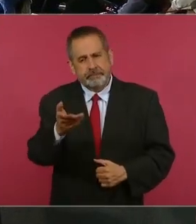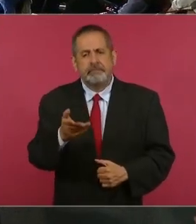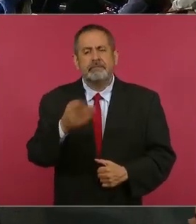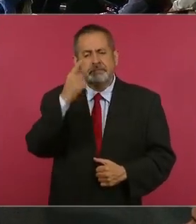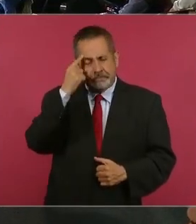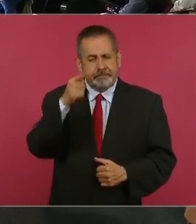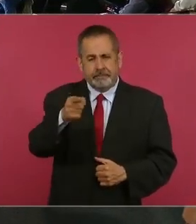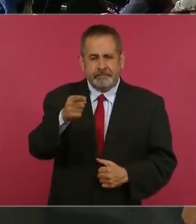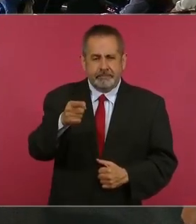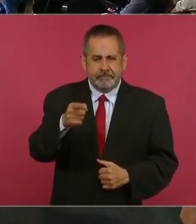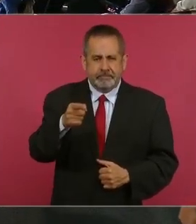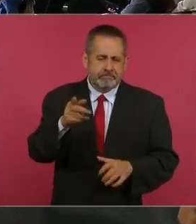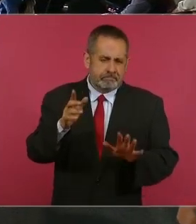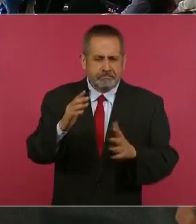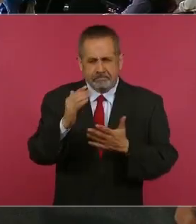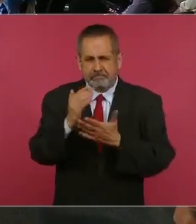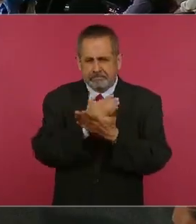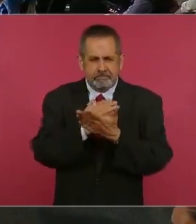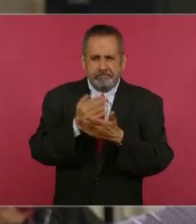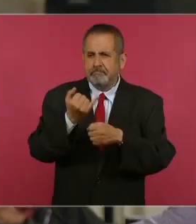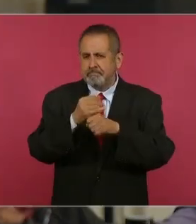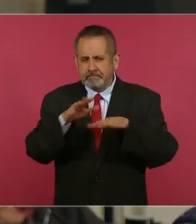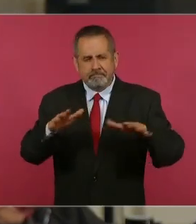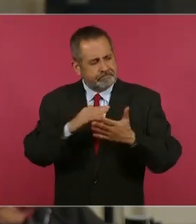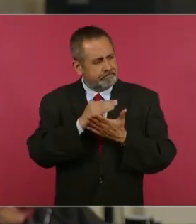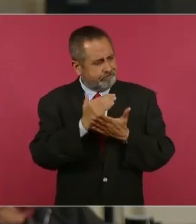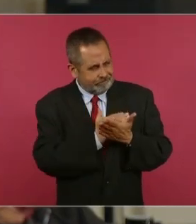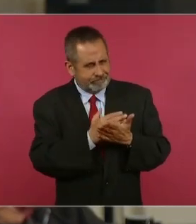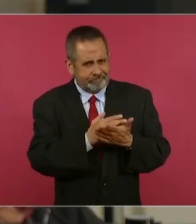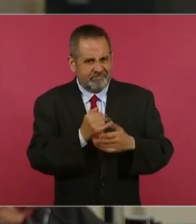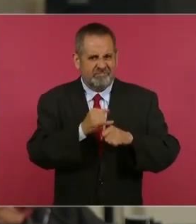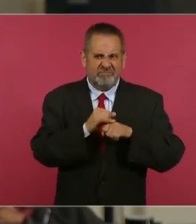para romper un tanto la desinformación